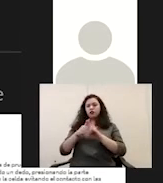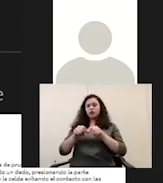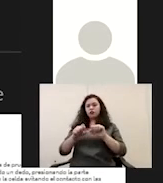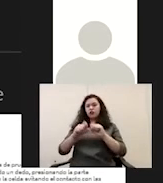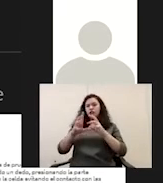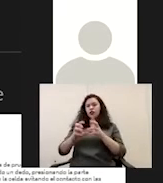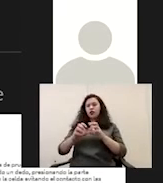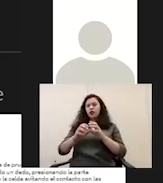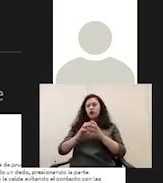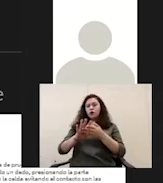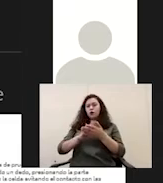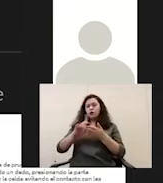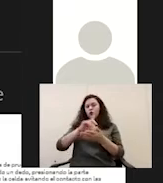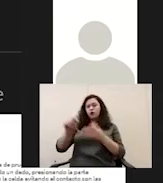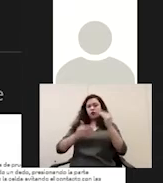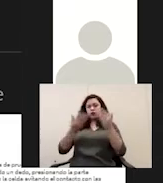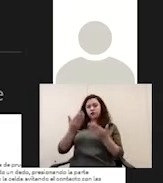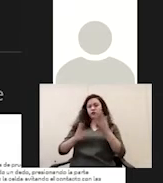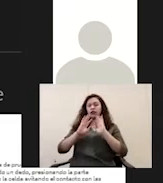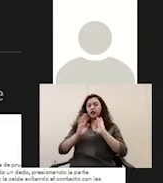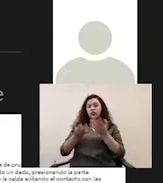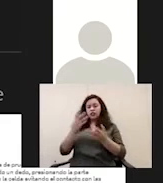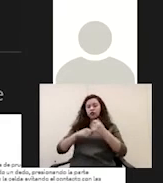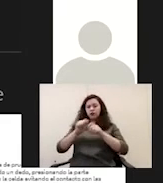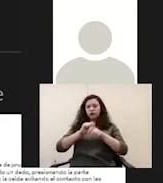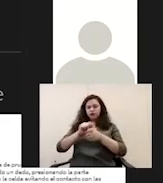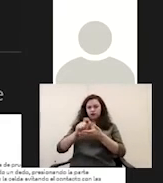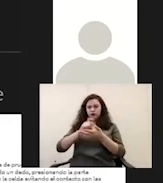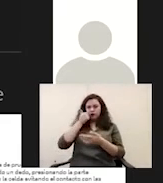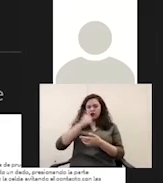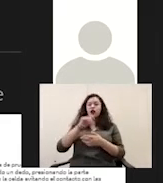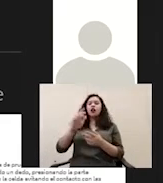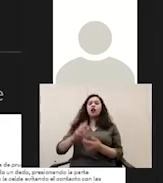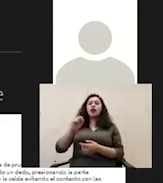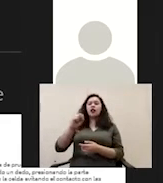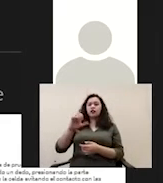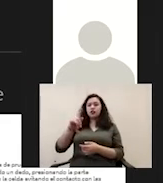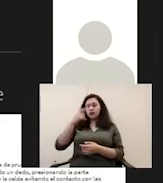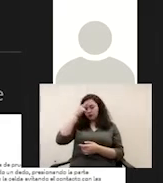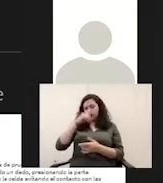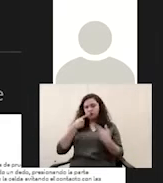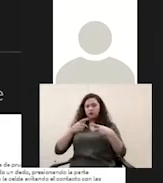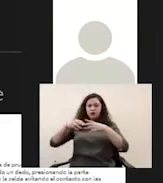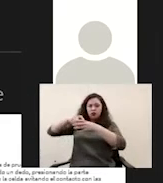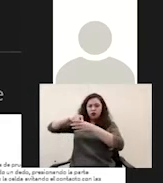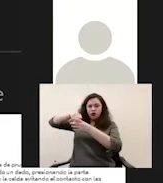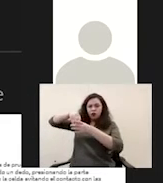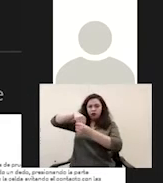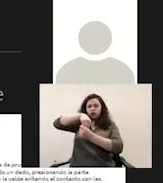agitar el comparador, ya que esté enjuagado, se llenan las celdas hasta el límite del aforo que nos está pidiendo